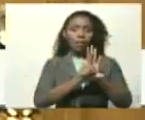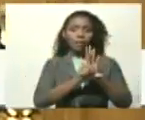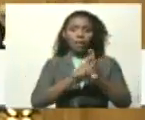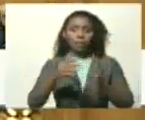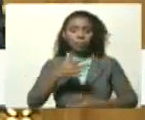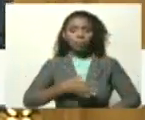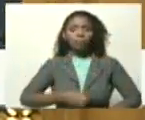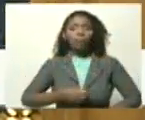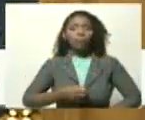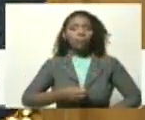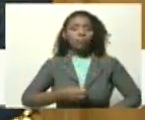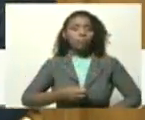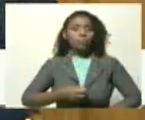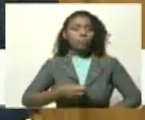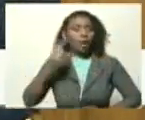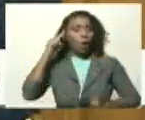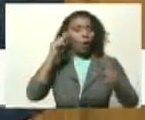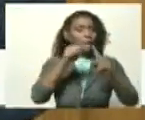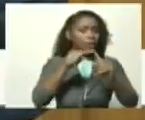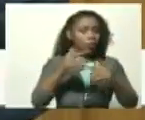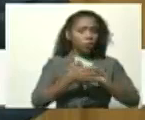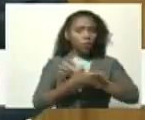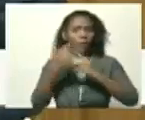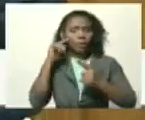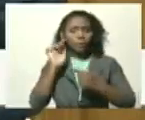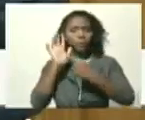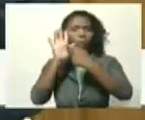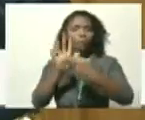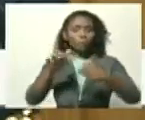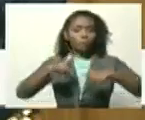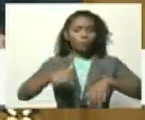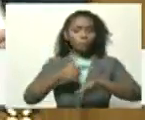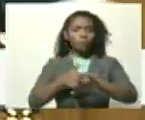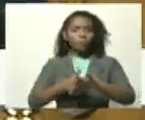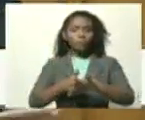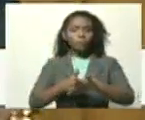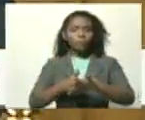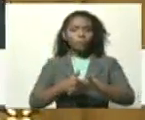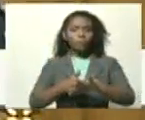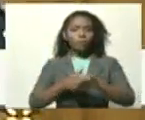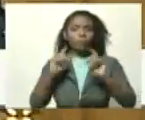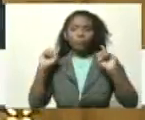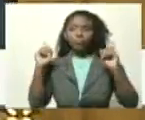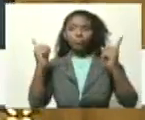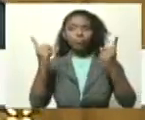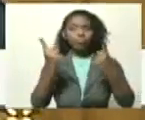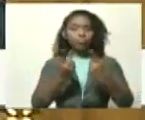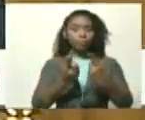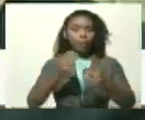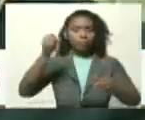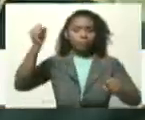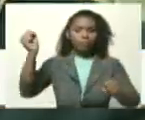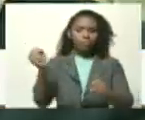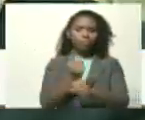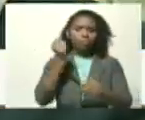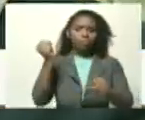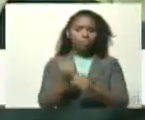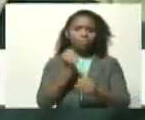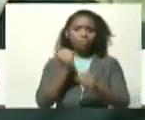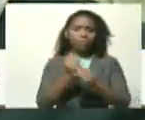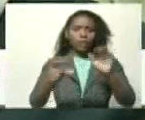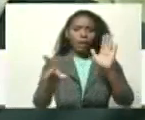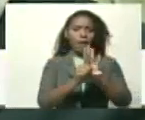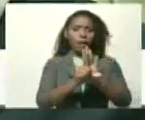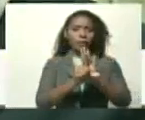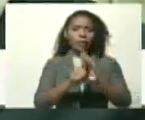aspiración, bueno, también está señalar en este momento, en este ambiente de trabajo